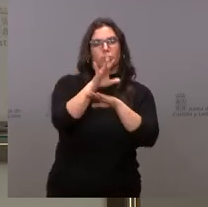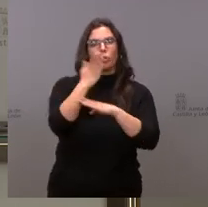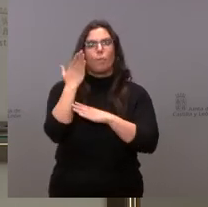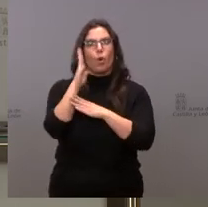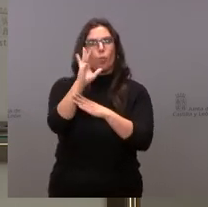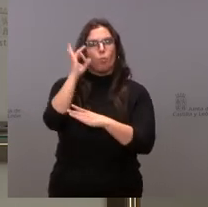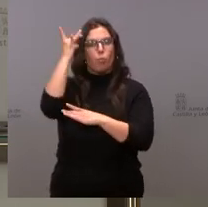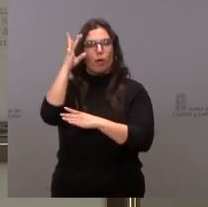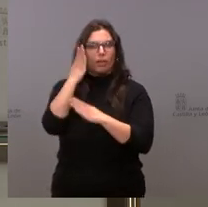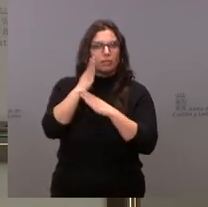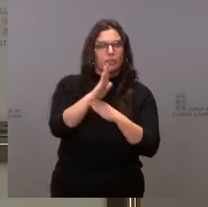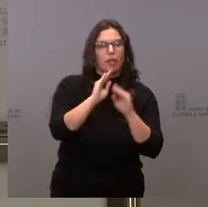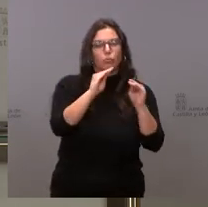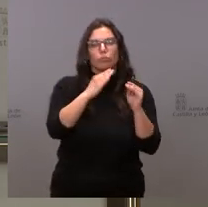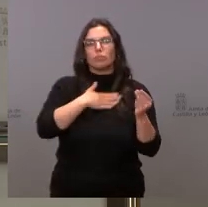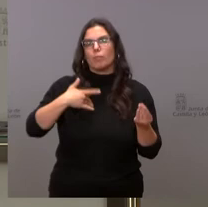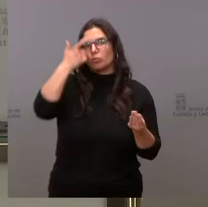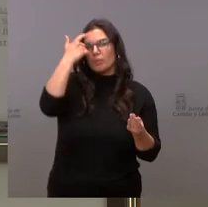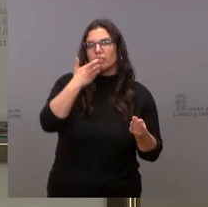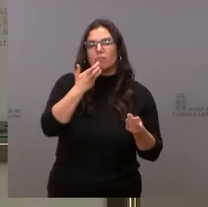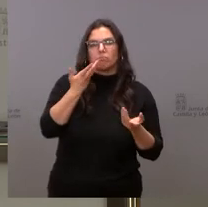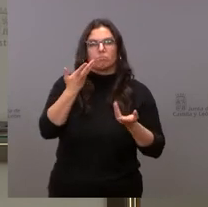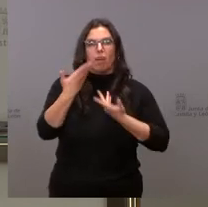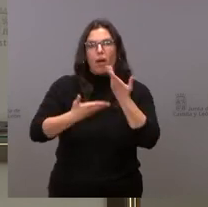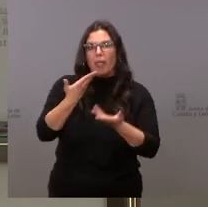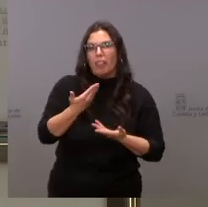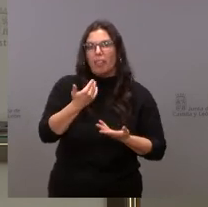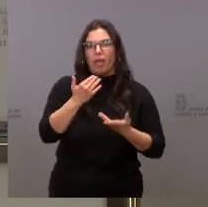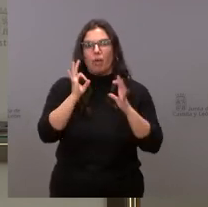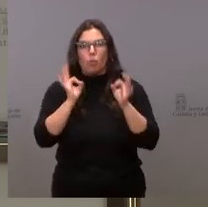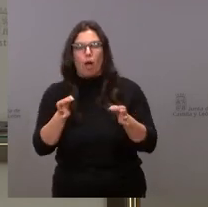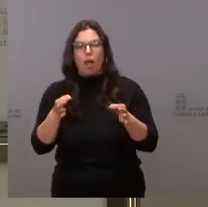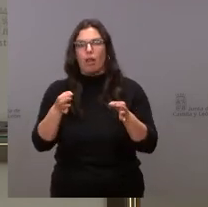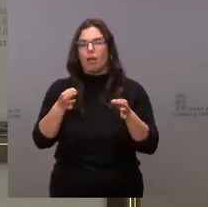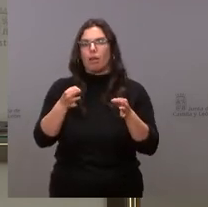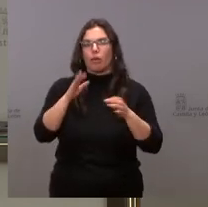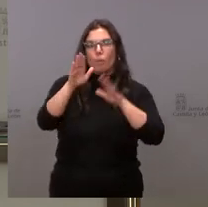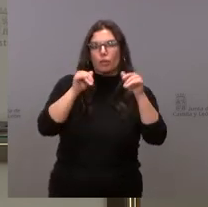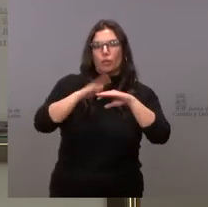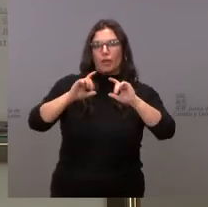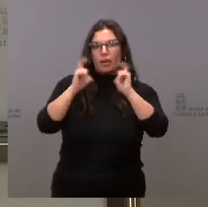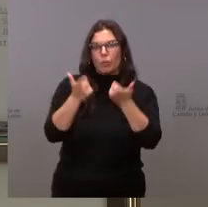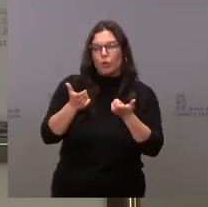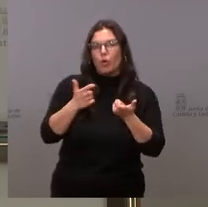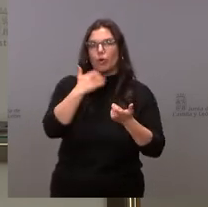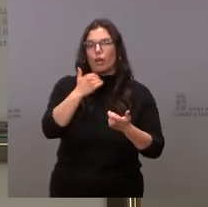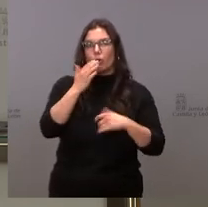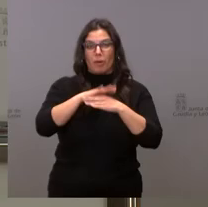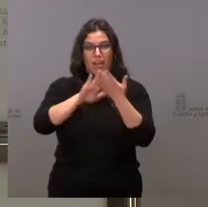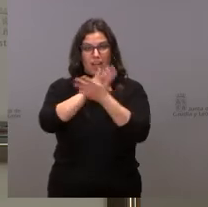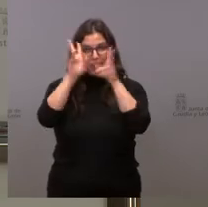había algún tipo de movimiento o de avance o incluso convocatoria por parte del ministerio para hablar de este